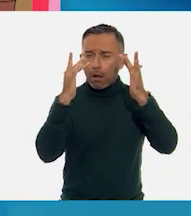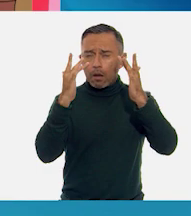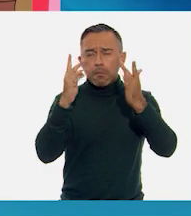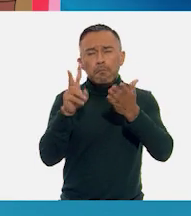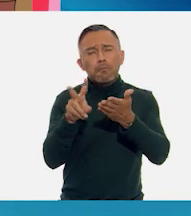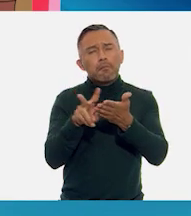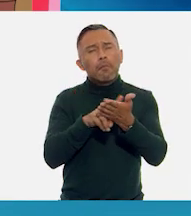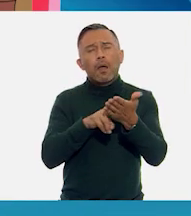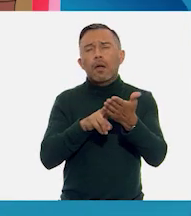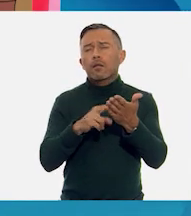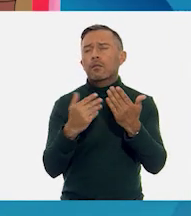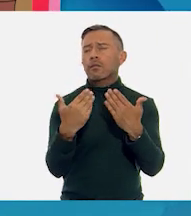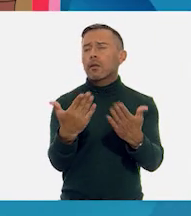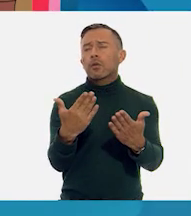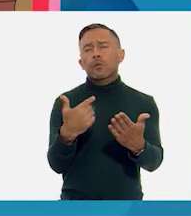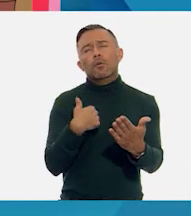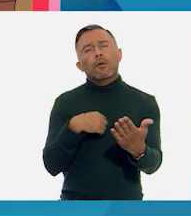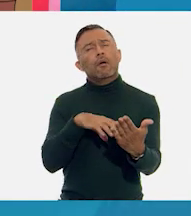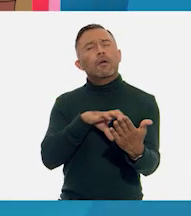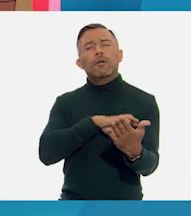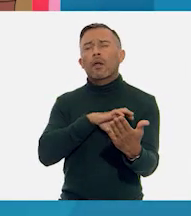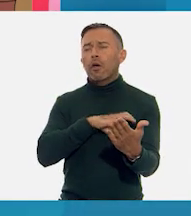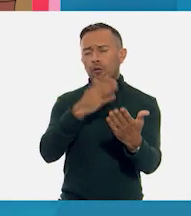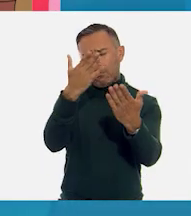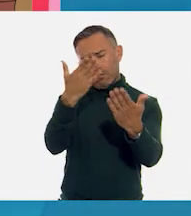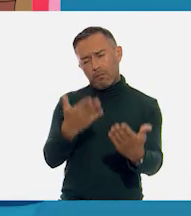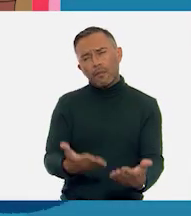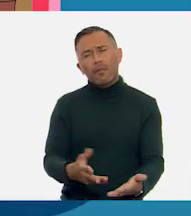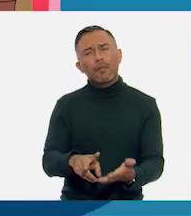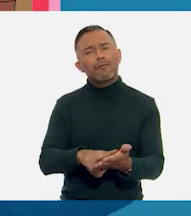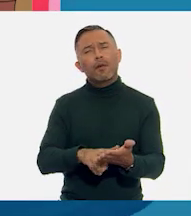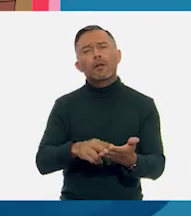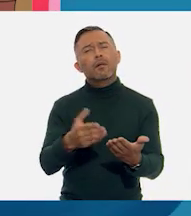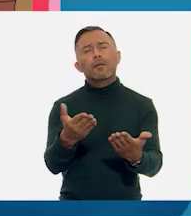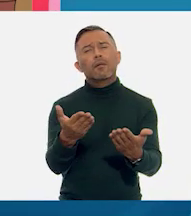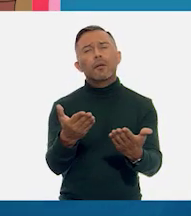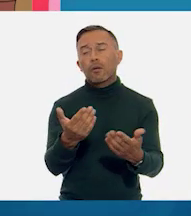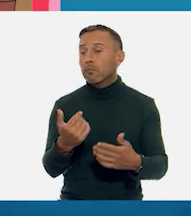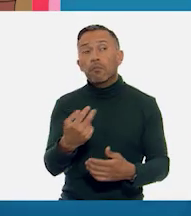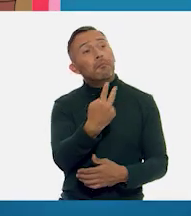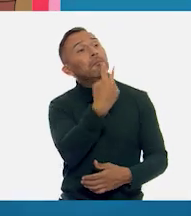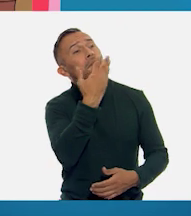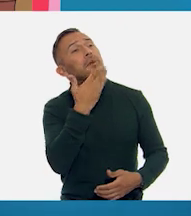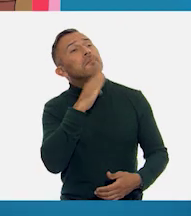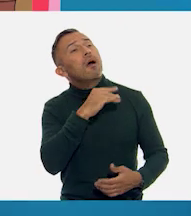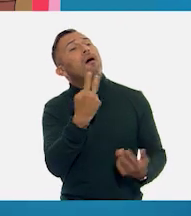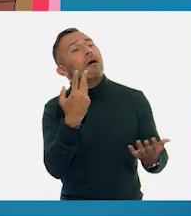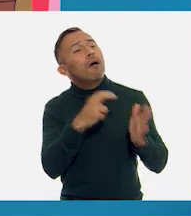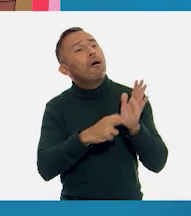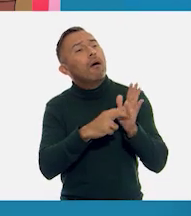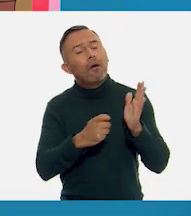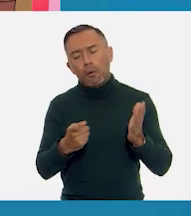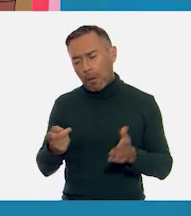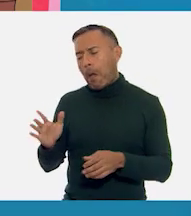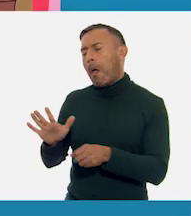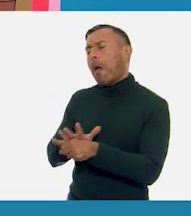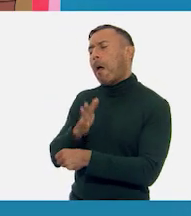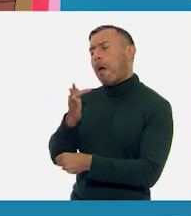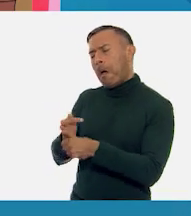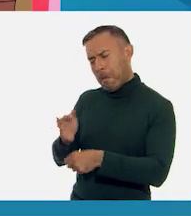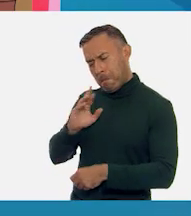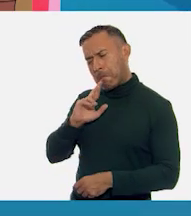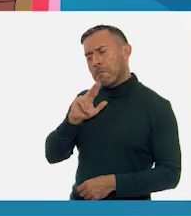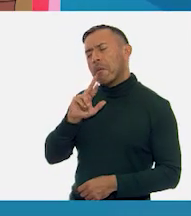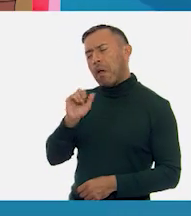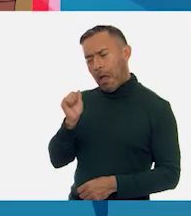verte. ¿Cómo lo dice, don Leopoldo? Pues mucho mejor, chamaco. Ahí la llevas. Tienes que